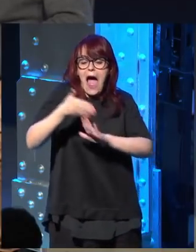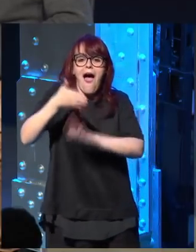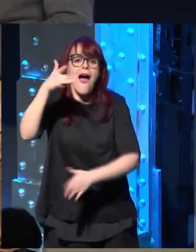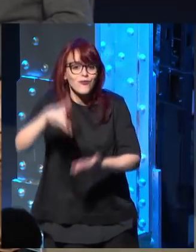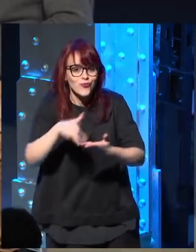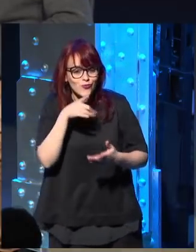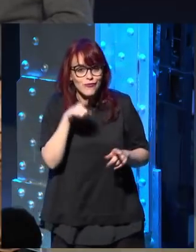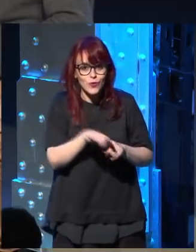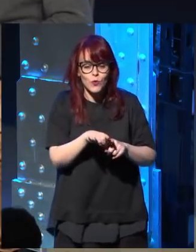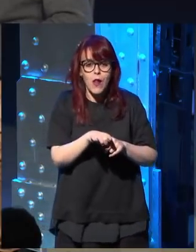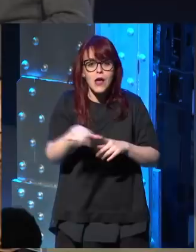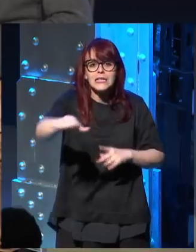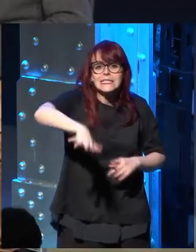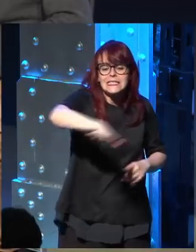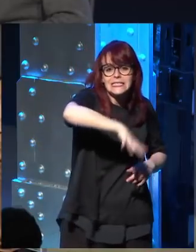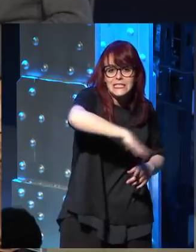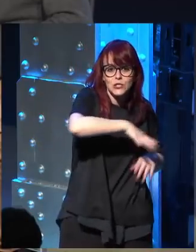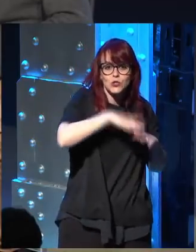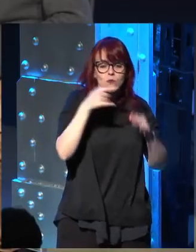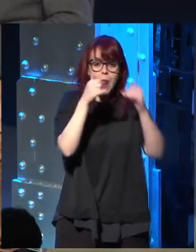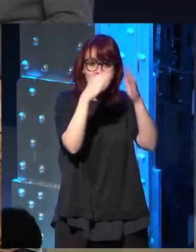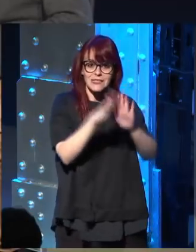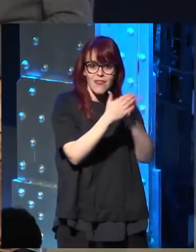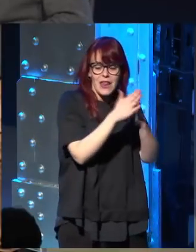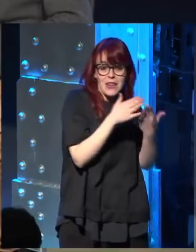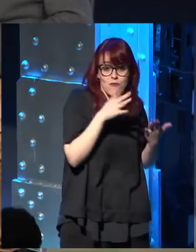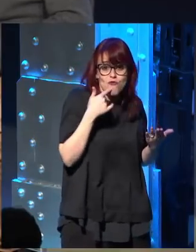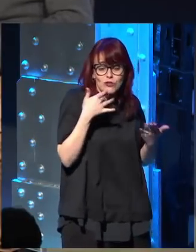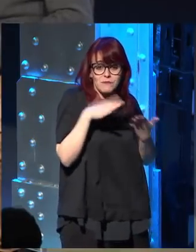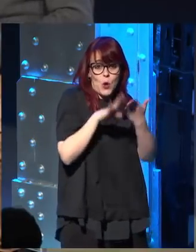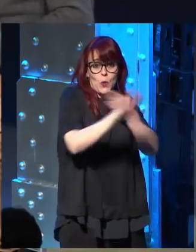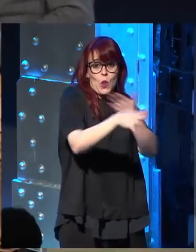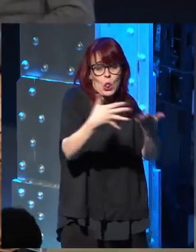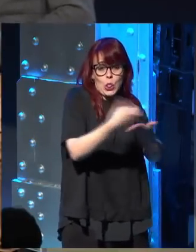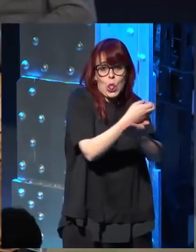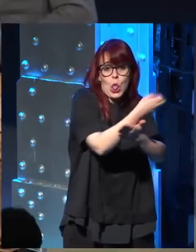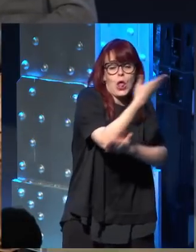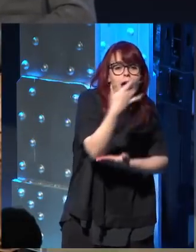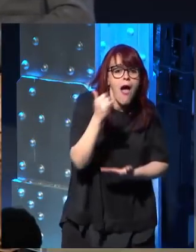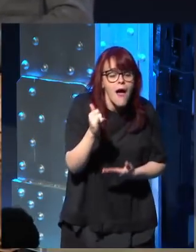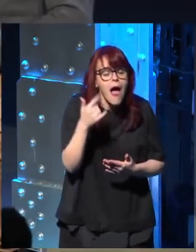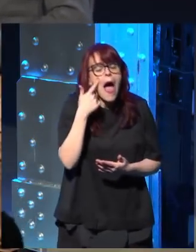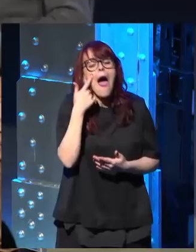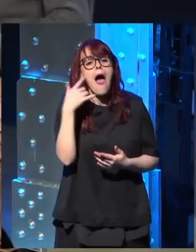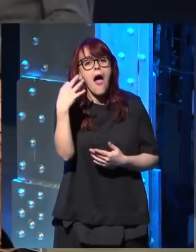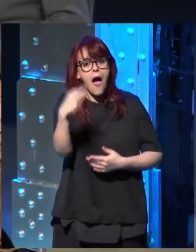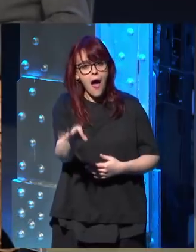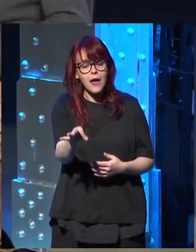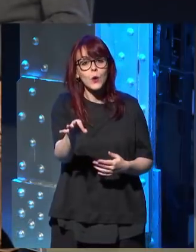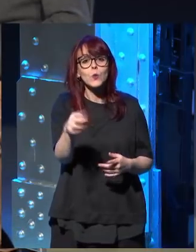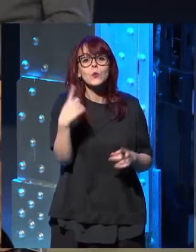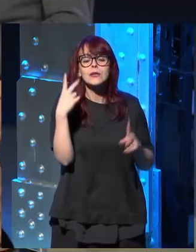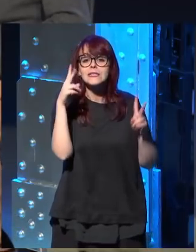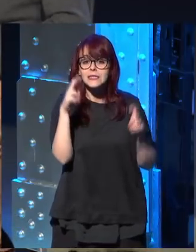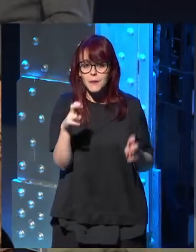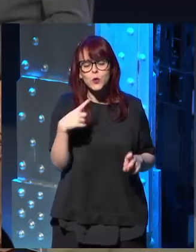Tenemos sitios como la Casa del Libro, donde está, lo tenemos, eso sí que es todo. Mira, sobre todo hay una cosa que